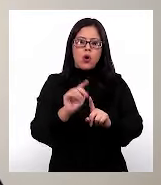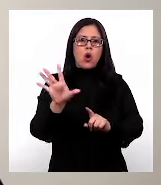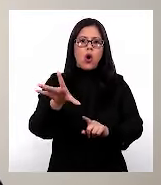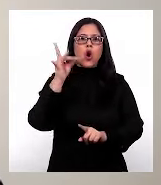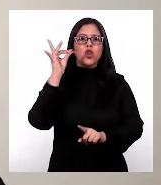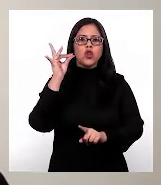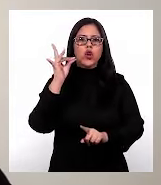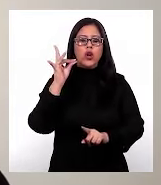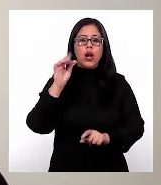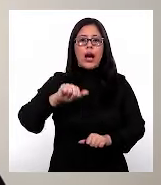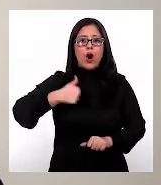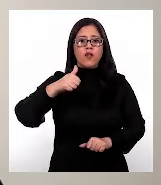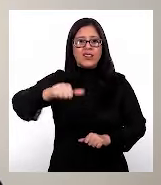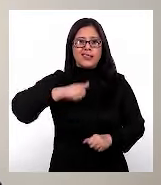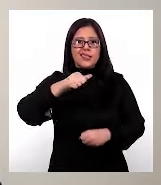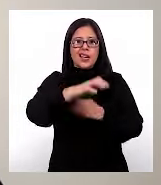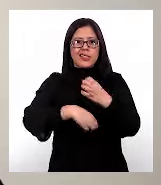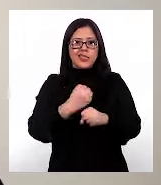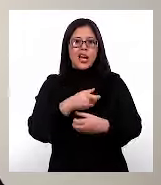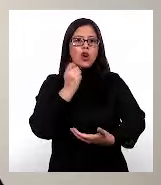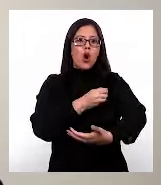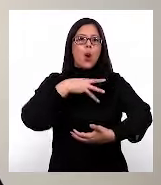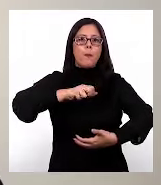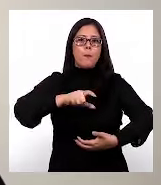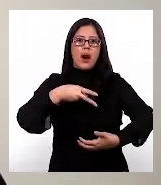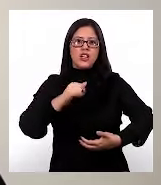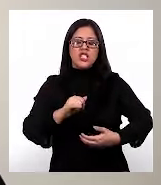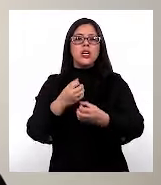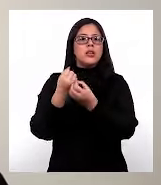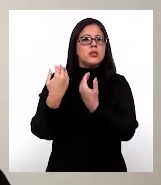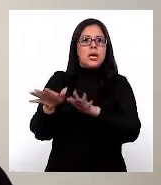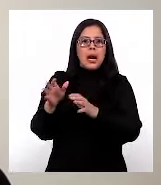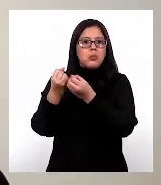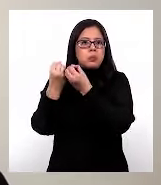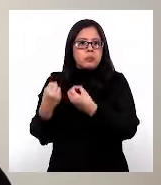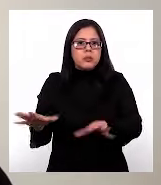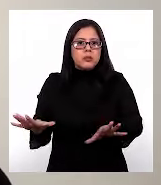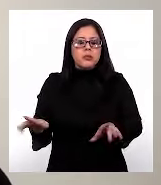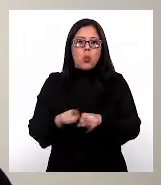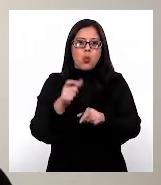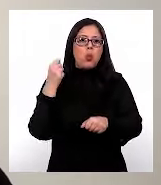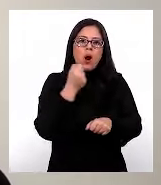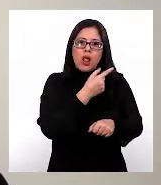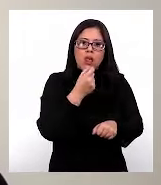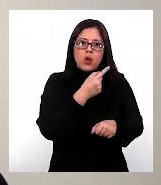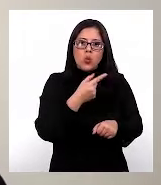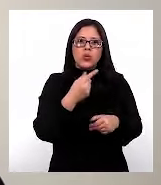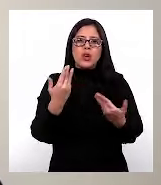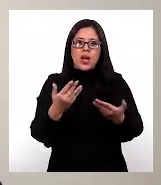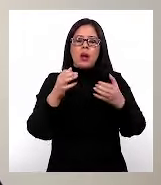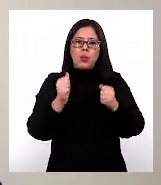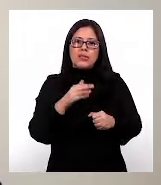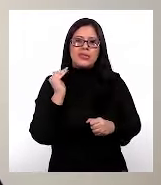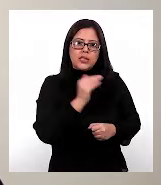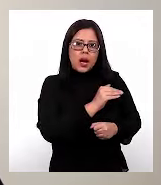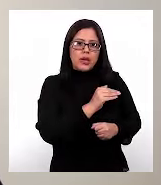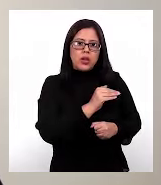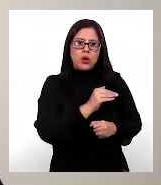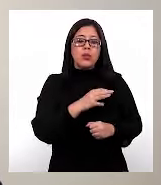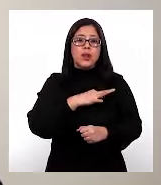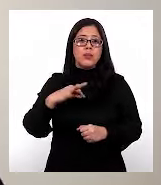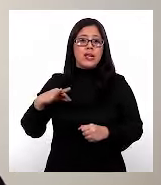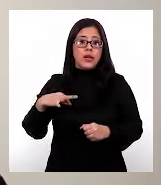encontrar al máxi de 16 años que se encuentra desaparecido realizamos la denuncia con la finalidad que se activaran con la